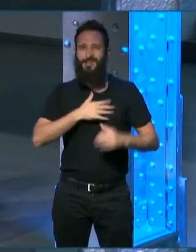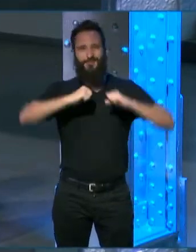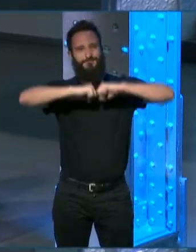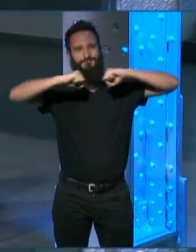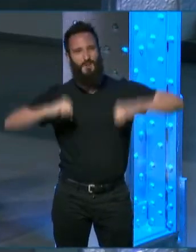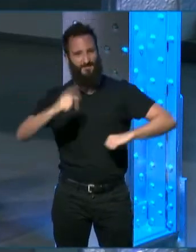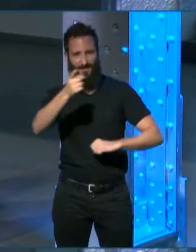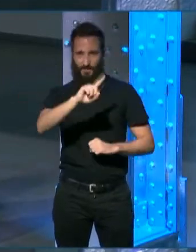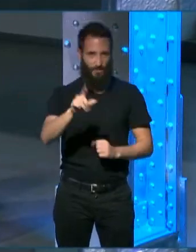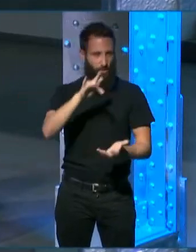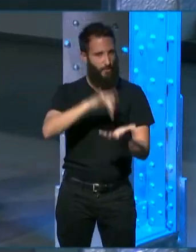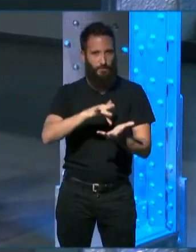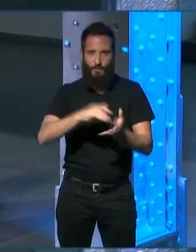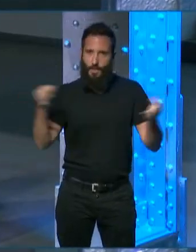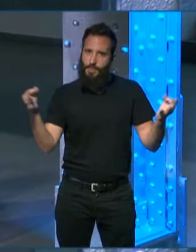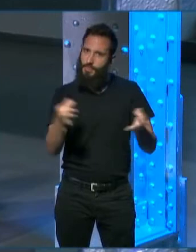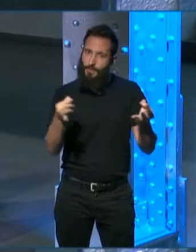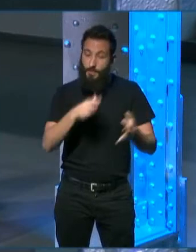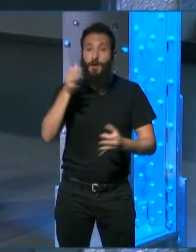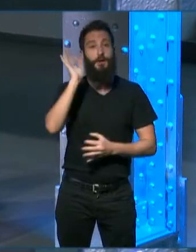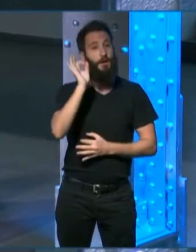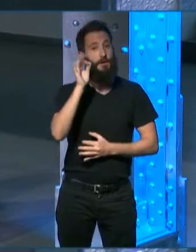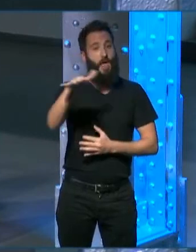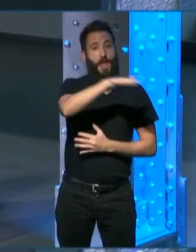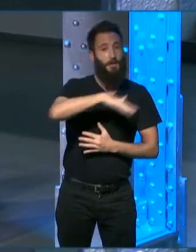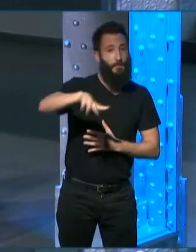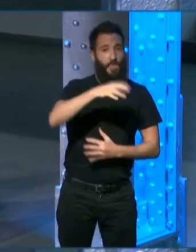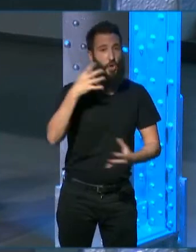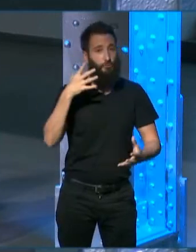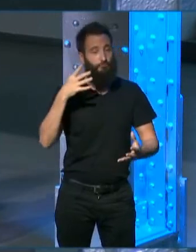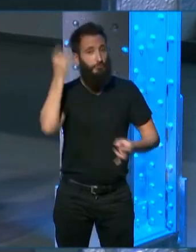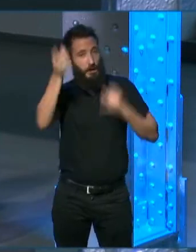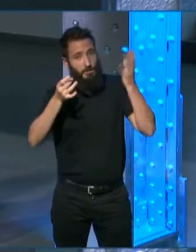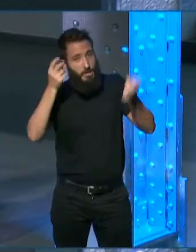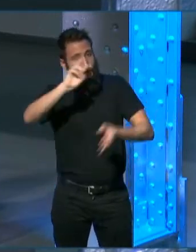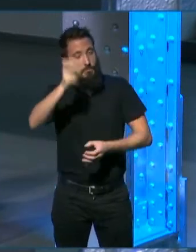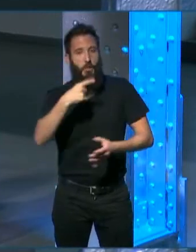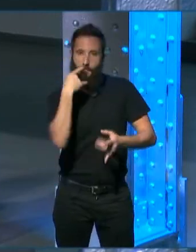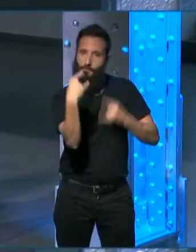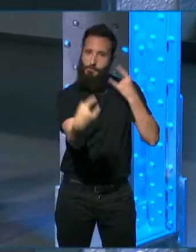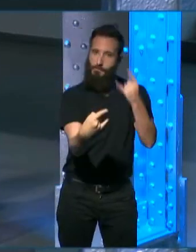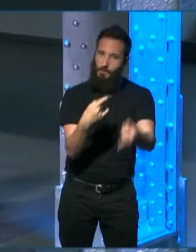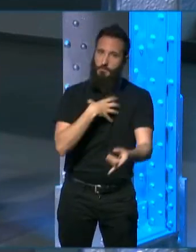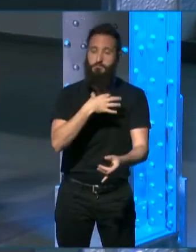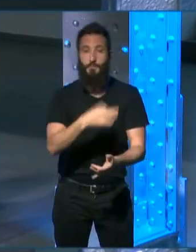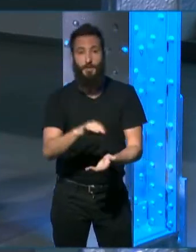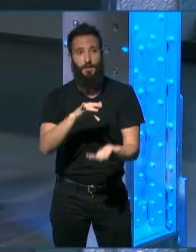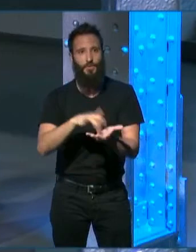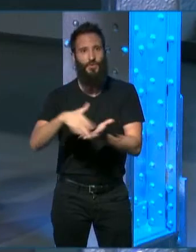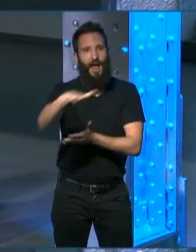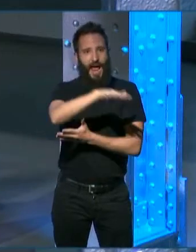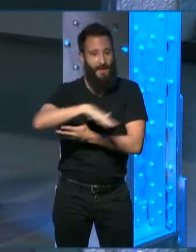conformar, ¿no? Que es cierto que hay otros espacios creativos que son muy atractivos y además en el espacio